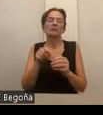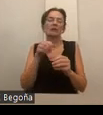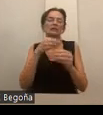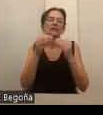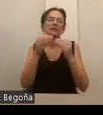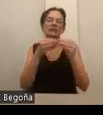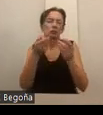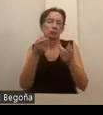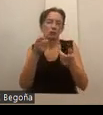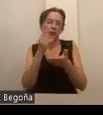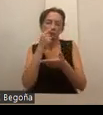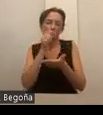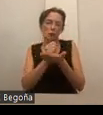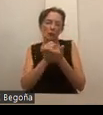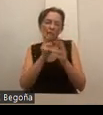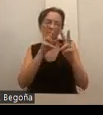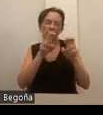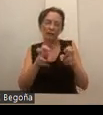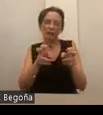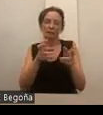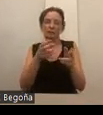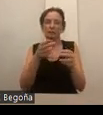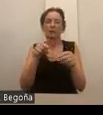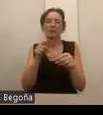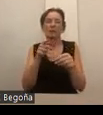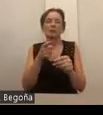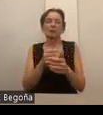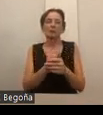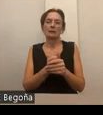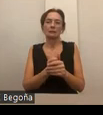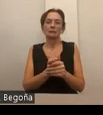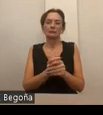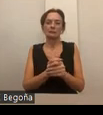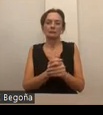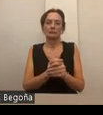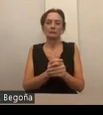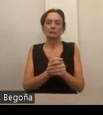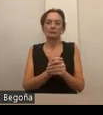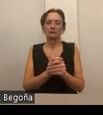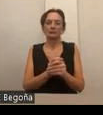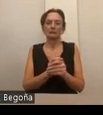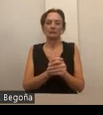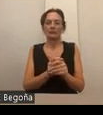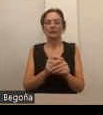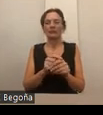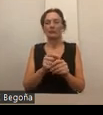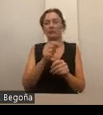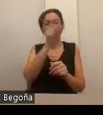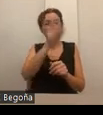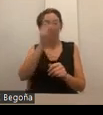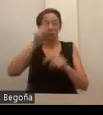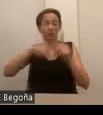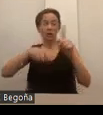es un antiestrógeno, que lo conoceréis, algunas de vosotras lo